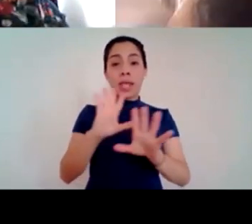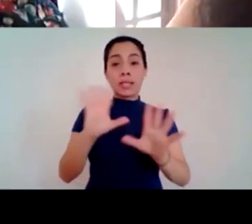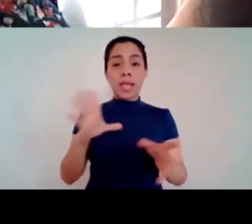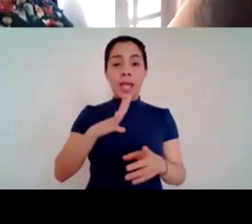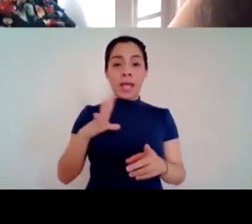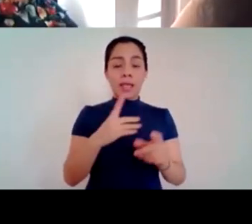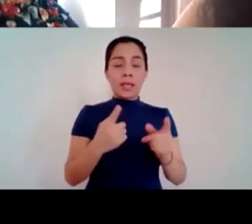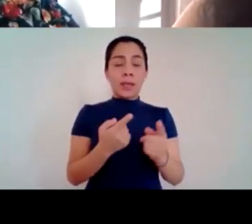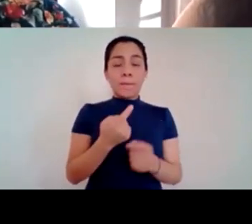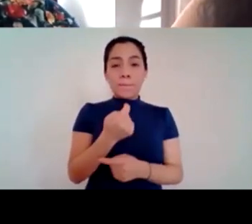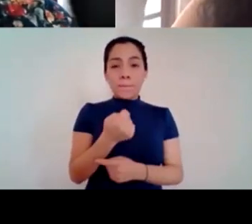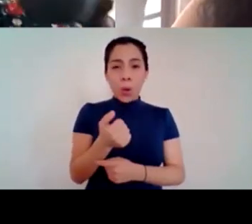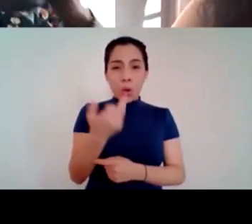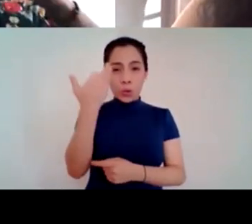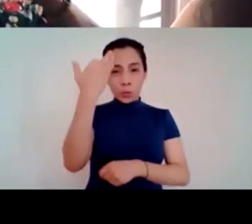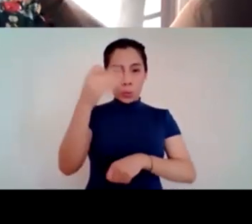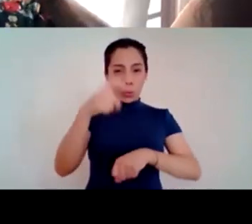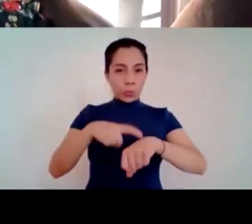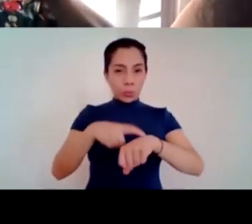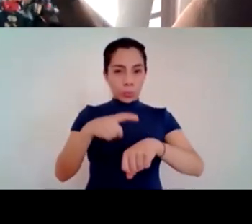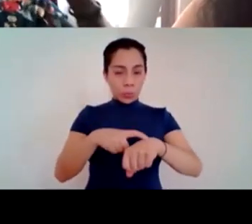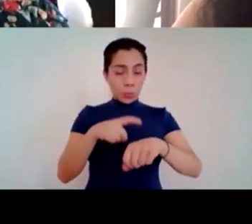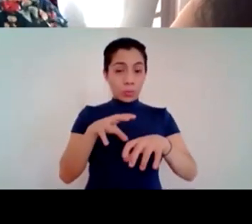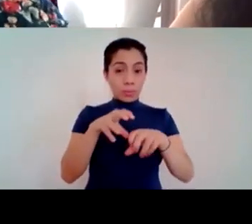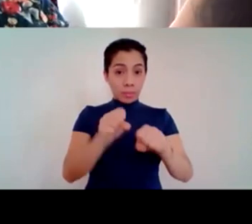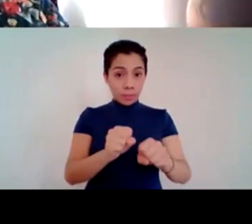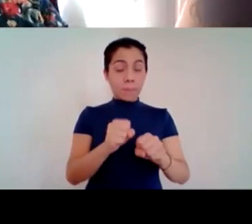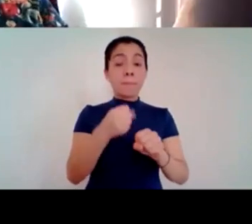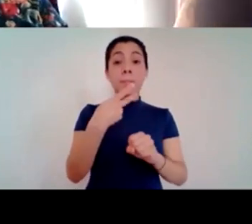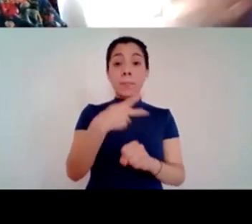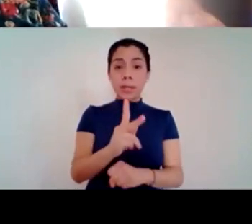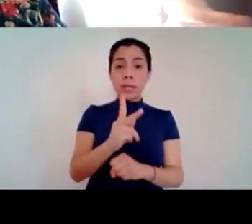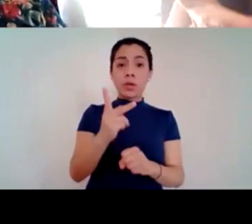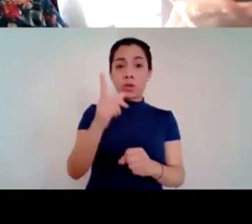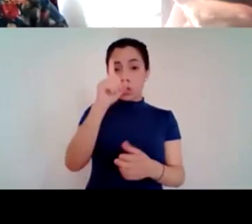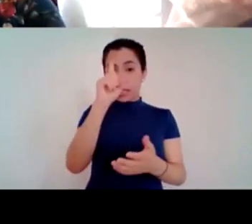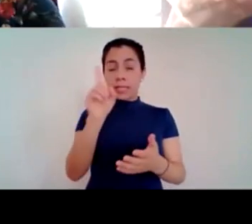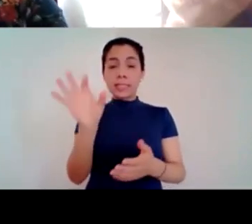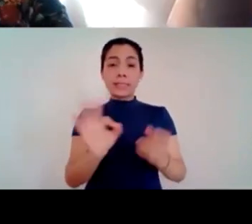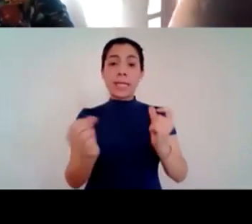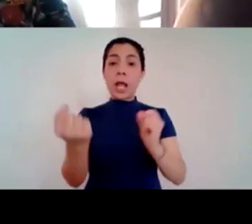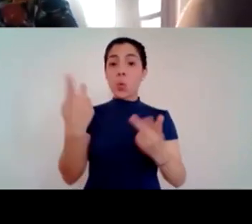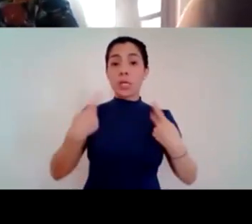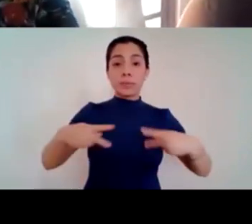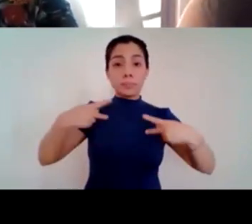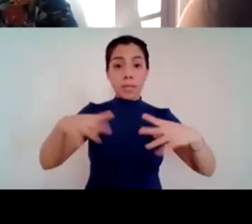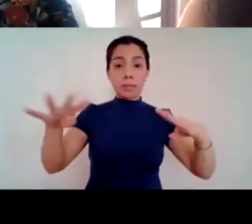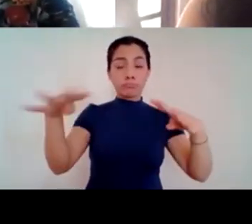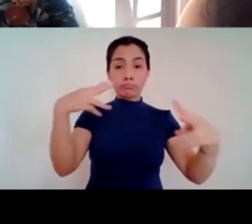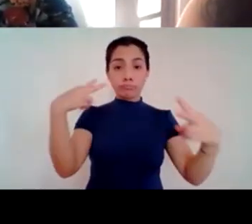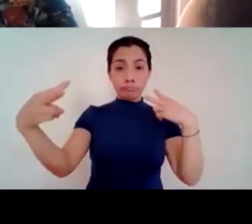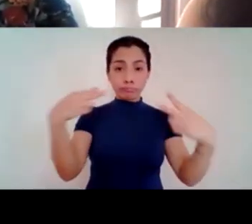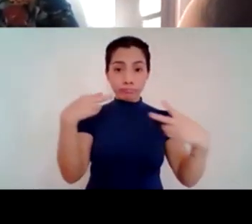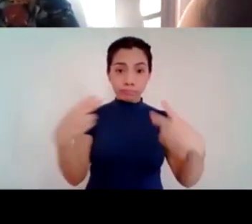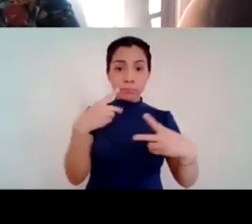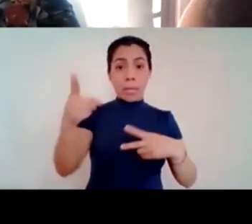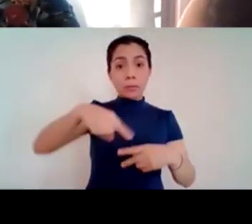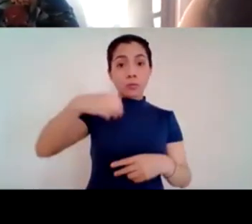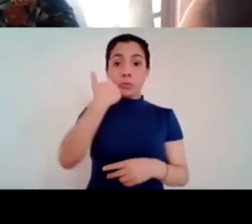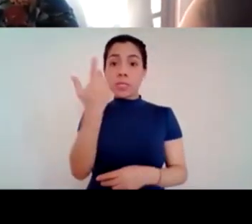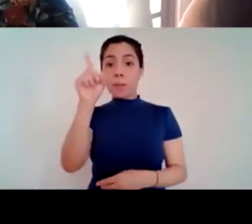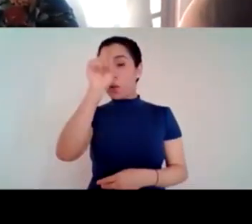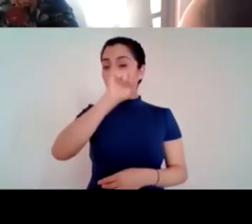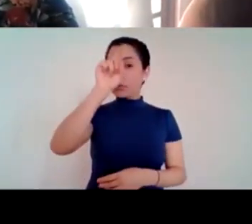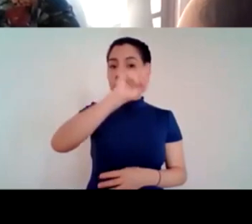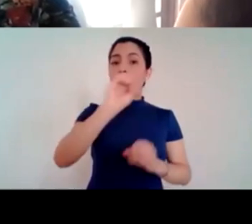pasar a las preguntas que creo que la mayoría quieren tips tal cual o herramientas prácticas yo creo que